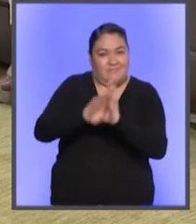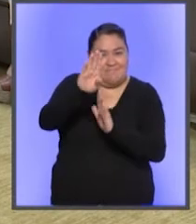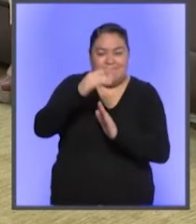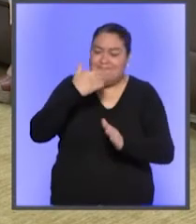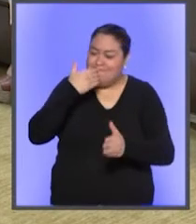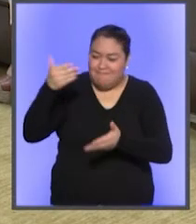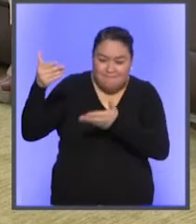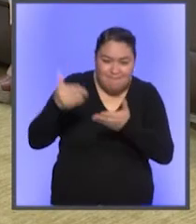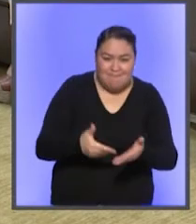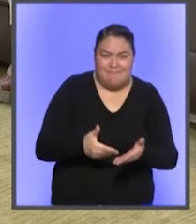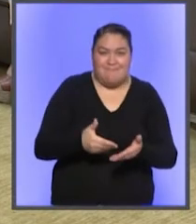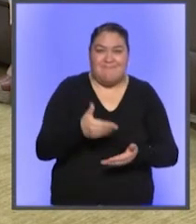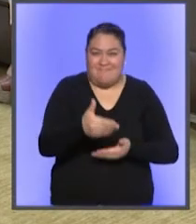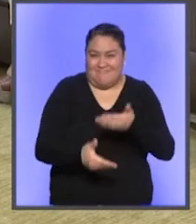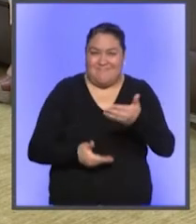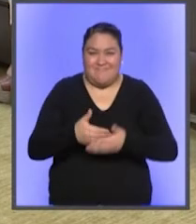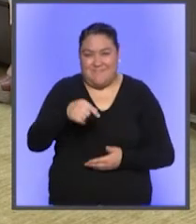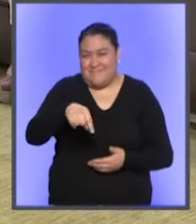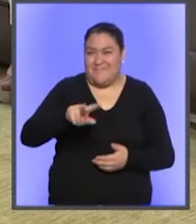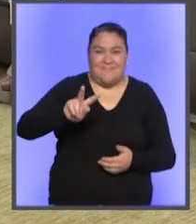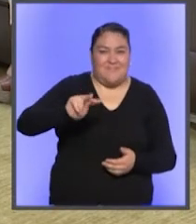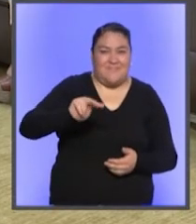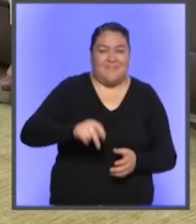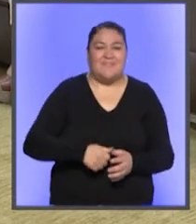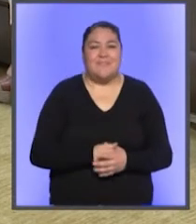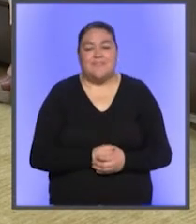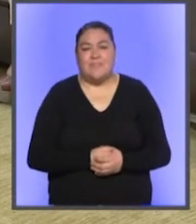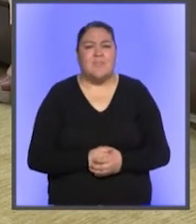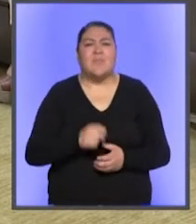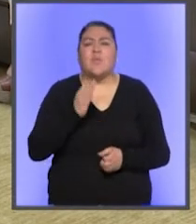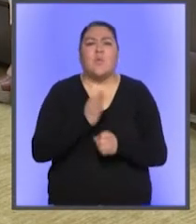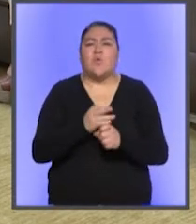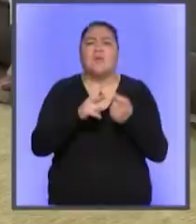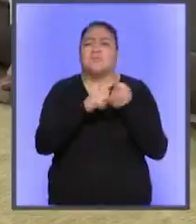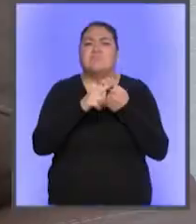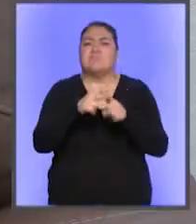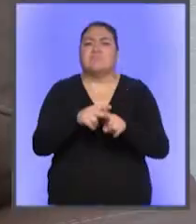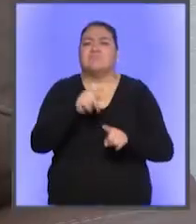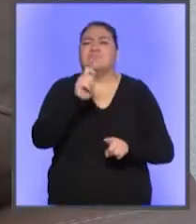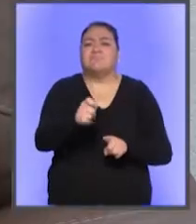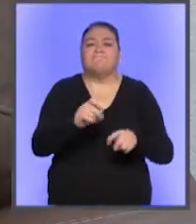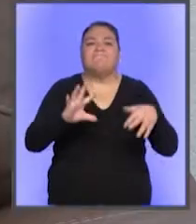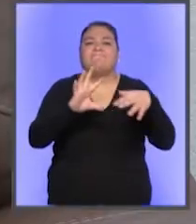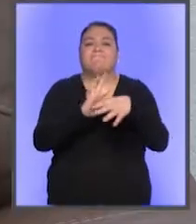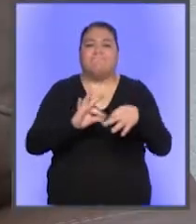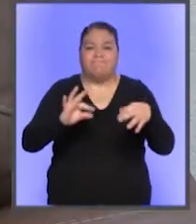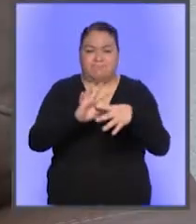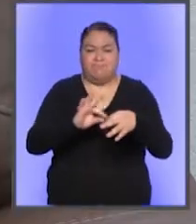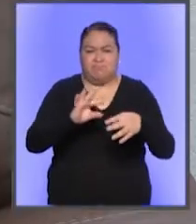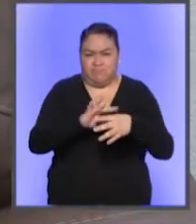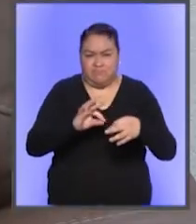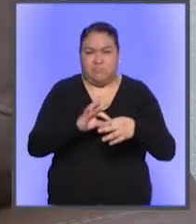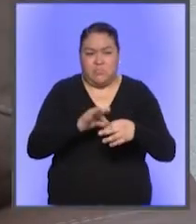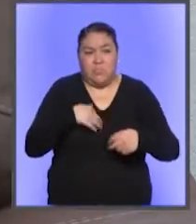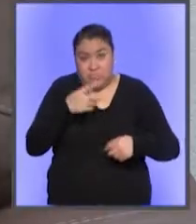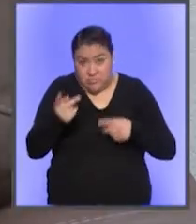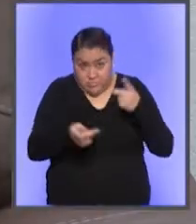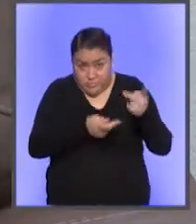a este su programa y vamos a iniciar planteando algunas